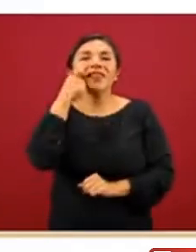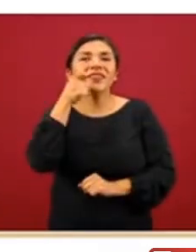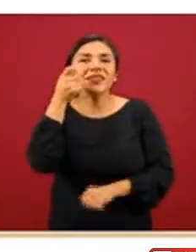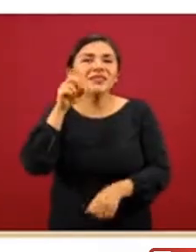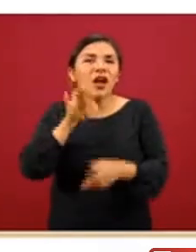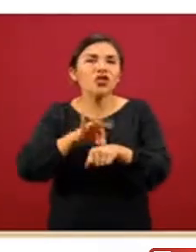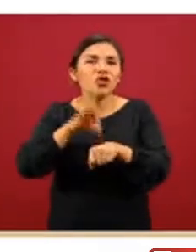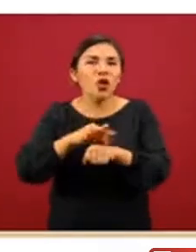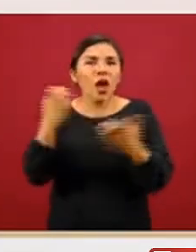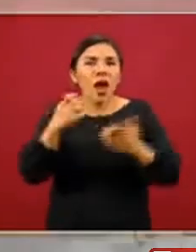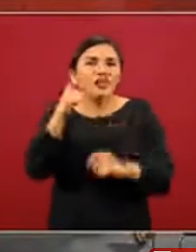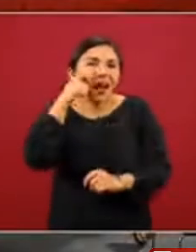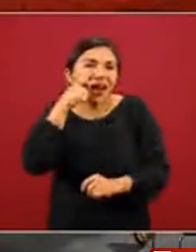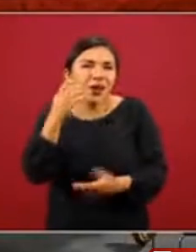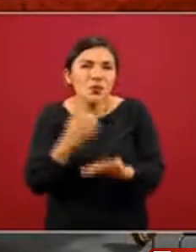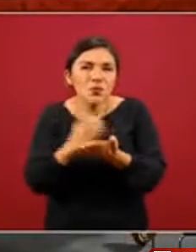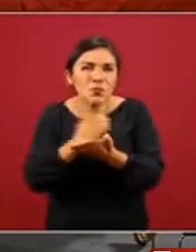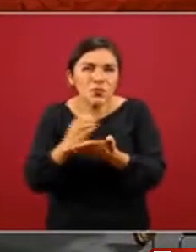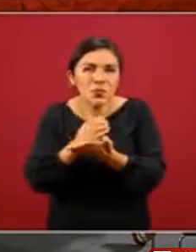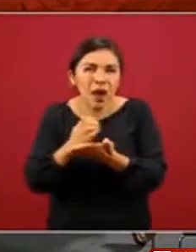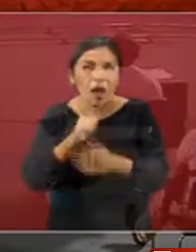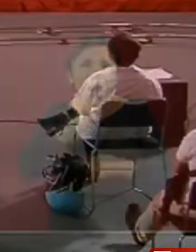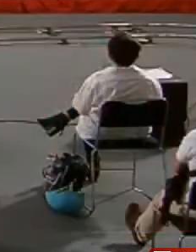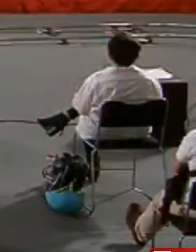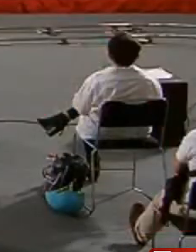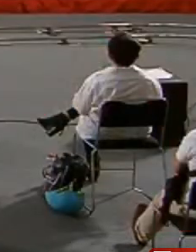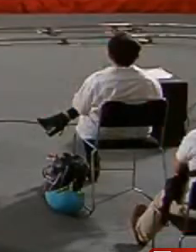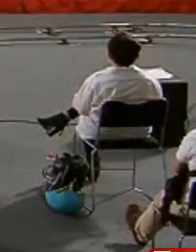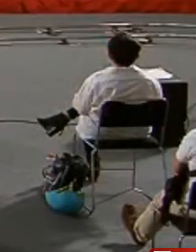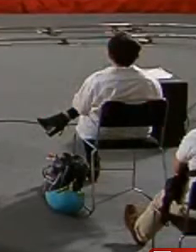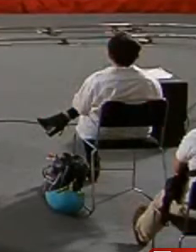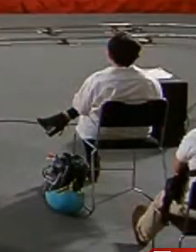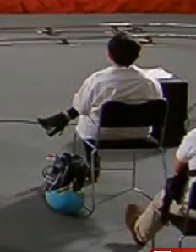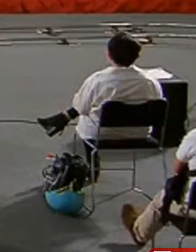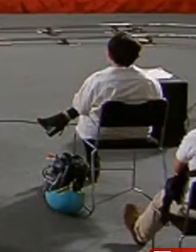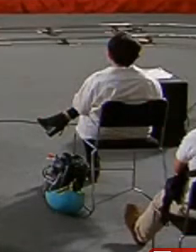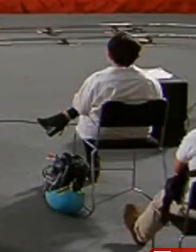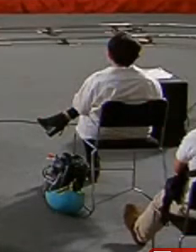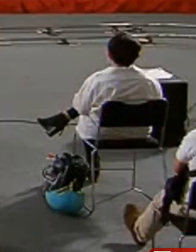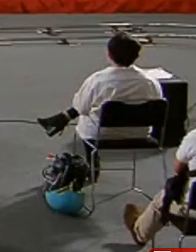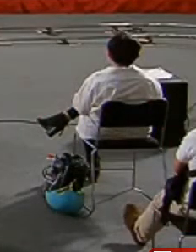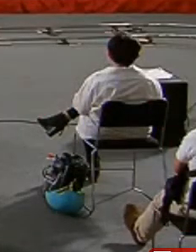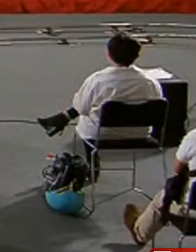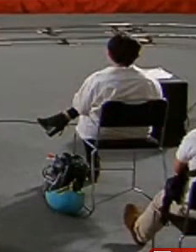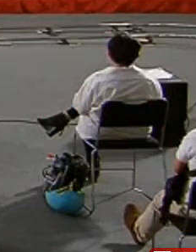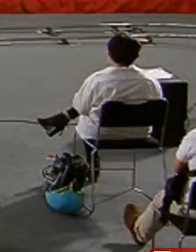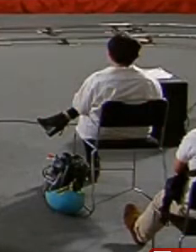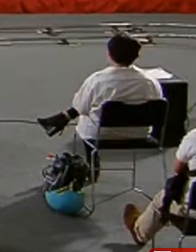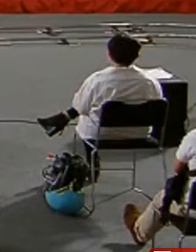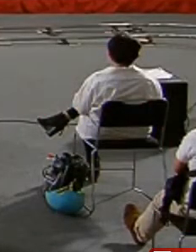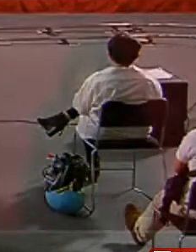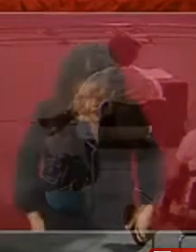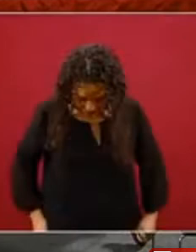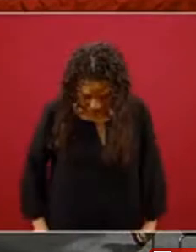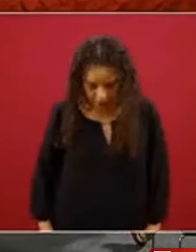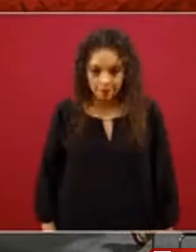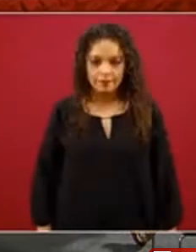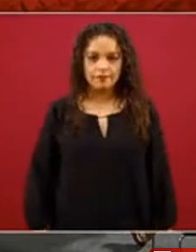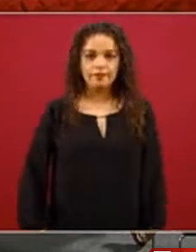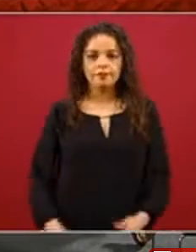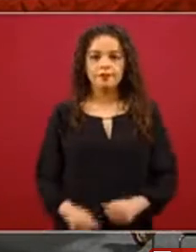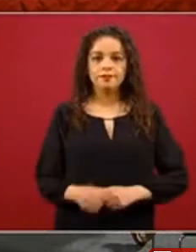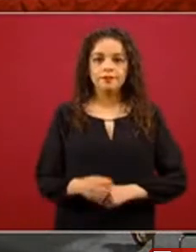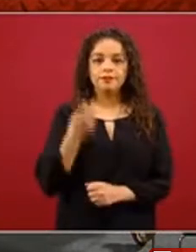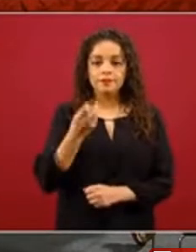tipo de acciones con estas fresas y demás. Bueno, eso genera aerosoles, y es aquí y en